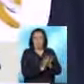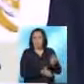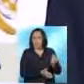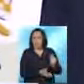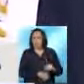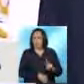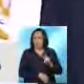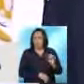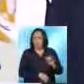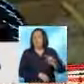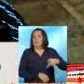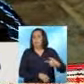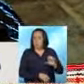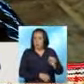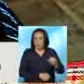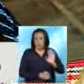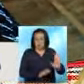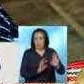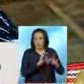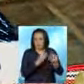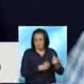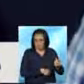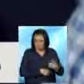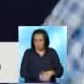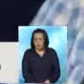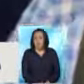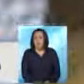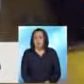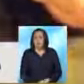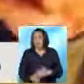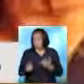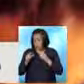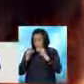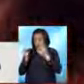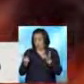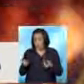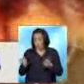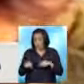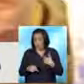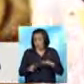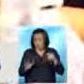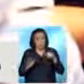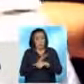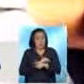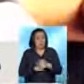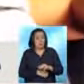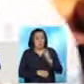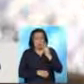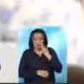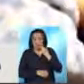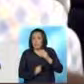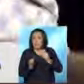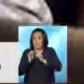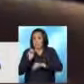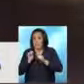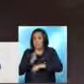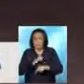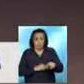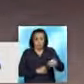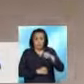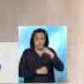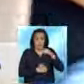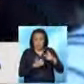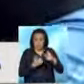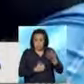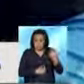de 20.000 soles a la familia de Luis Sergio Ramírez. Lo sorprendente es que al momento del crimen, la madre y el hermano de la asesina